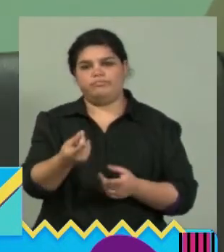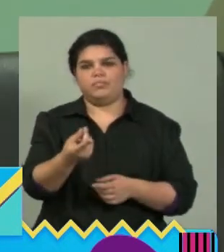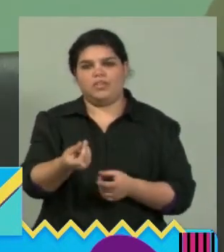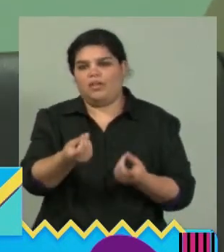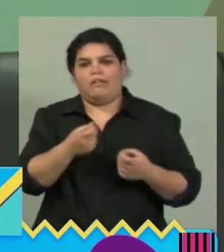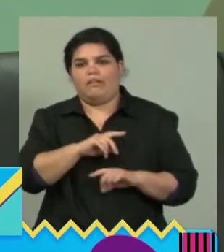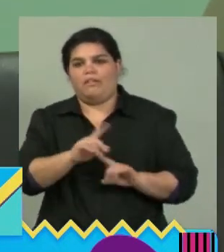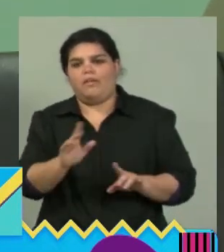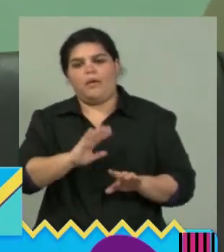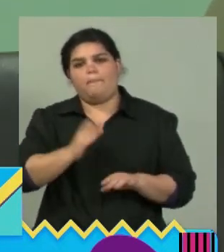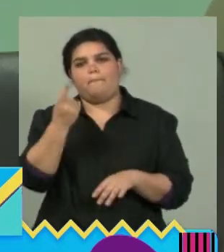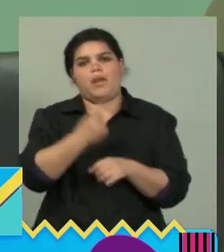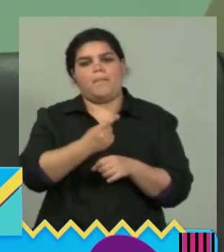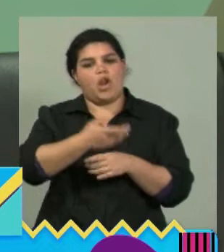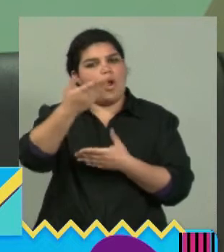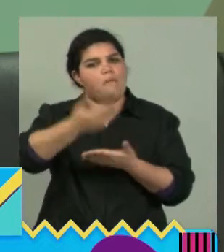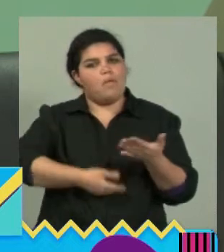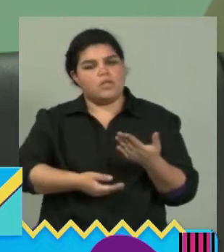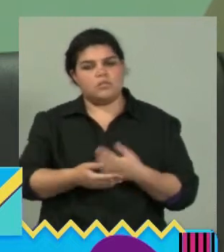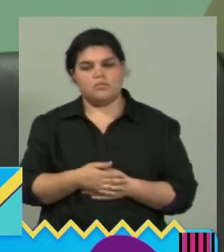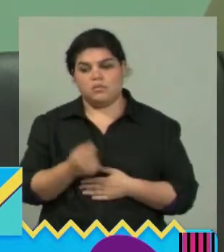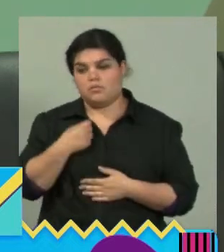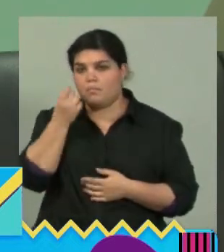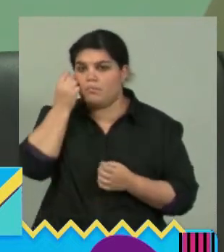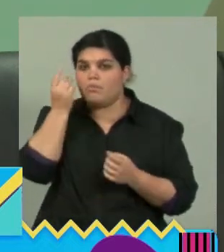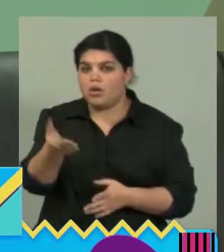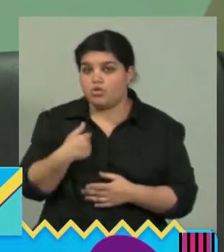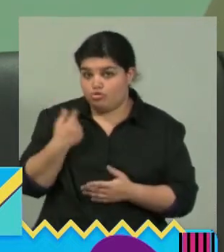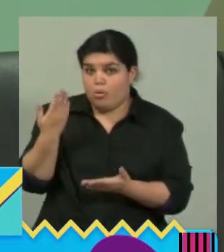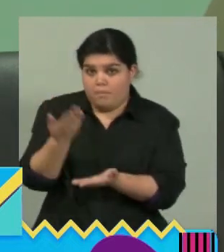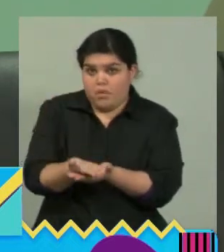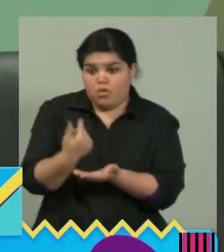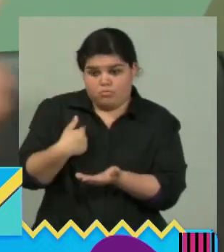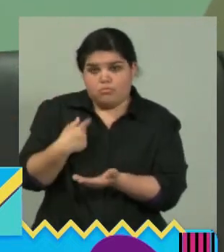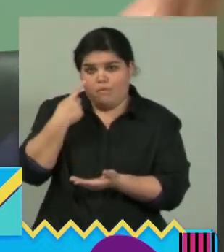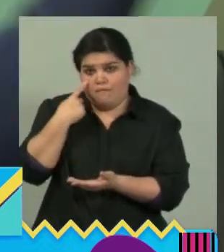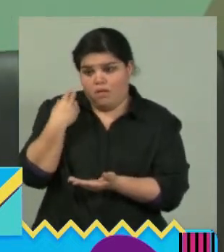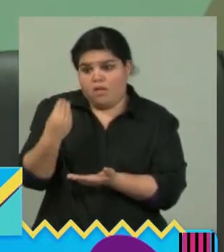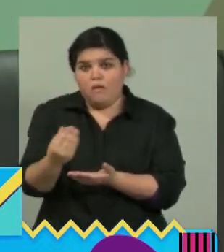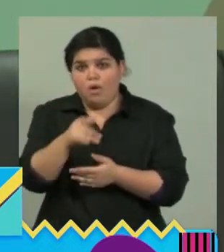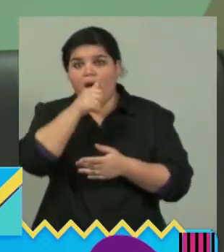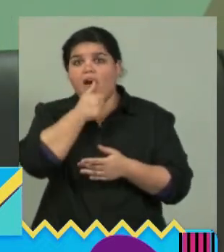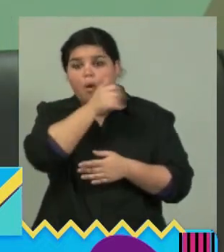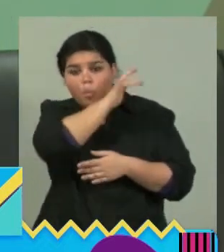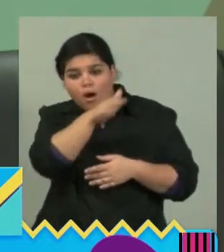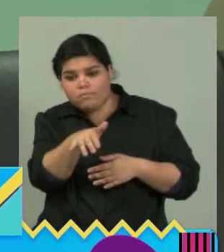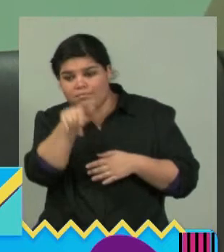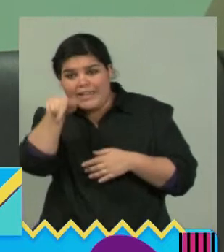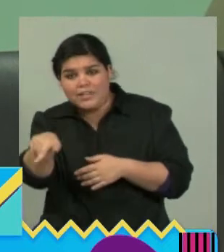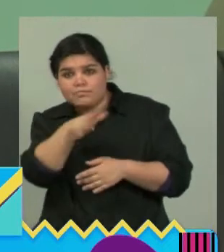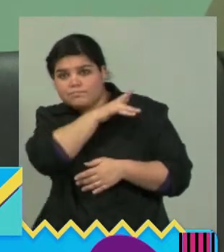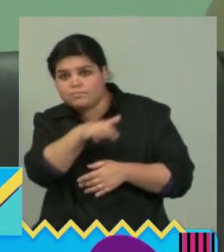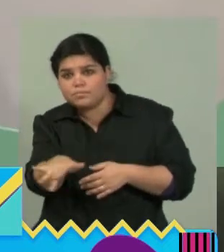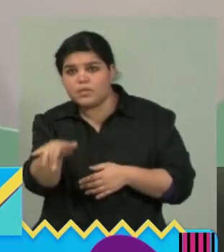una evaluación. Yo le dije, perdone, yo se lo estoy pidiendo como vecino que vive aguas abajo de la